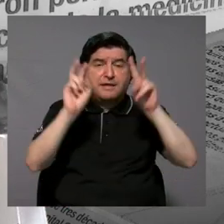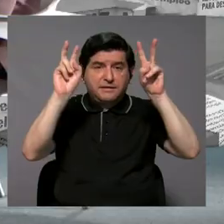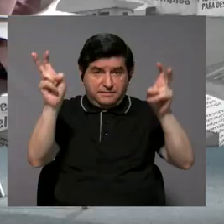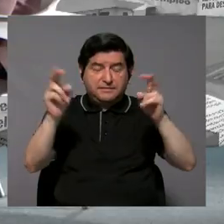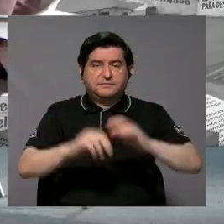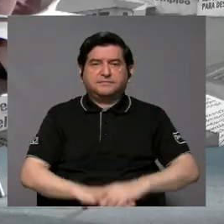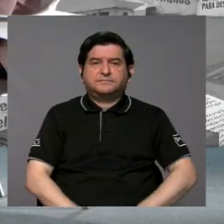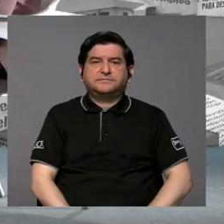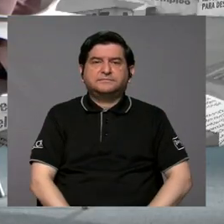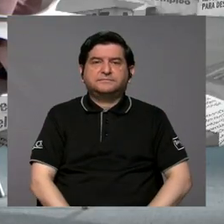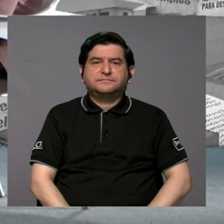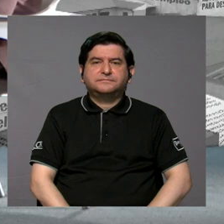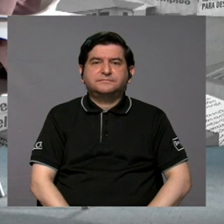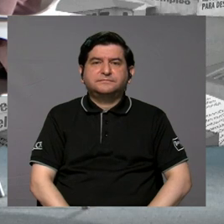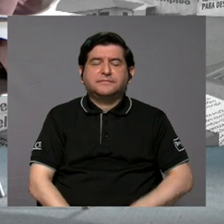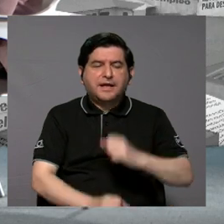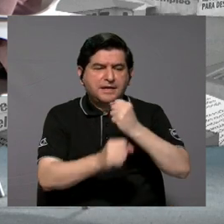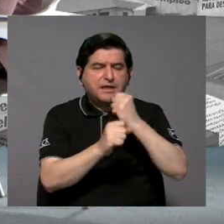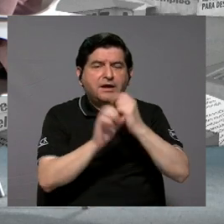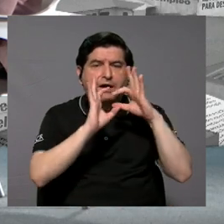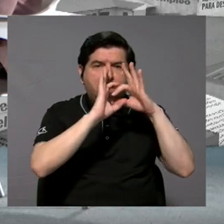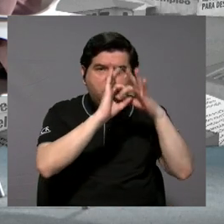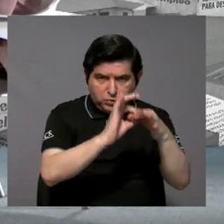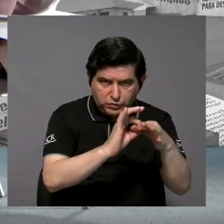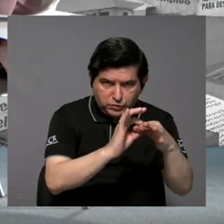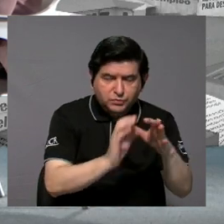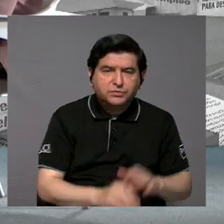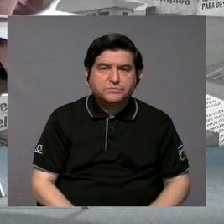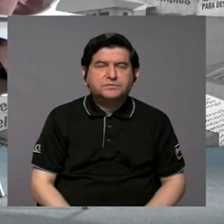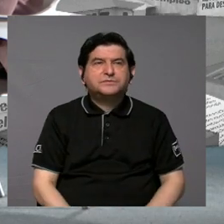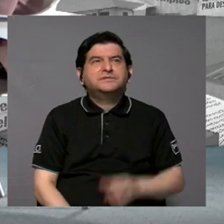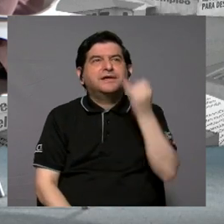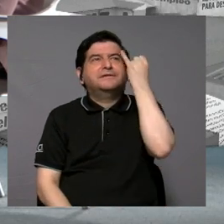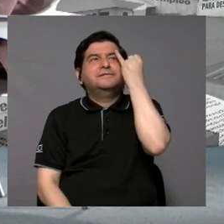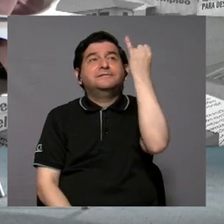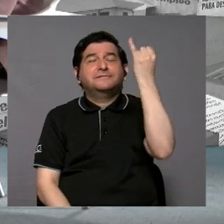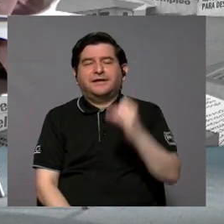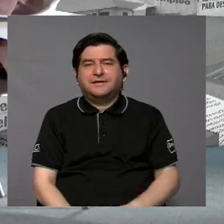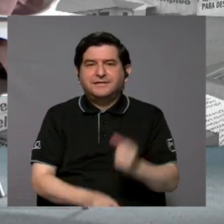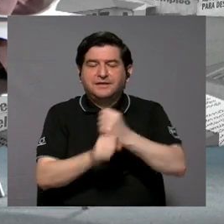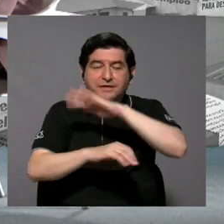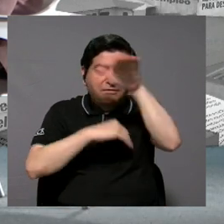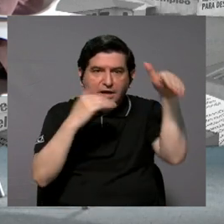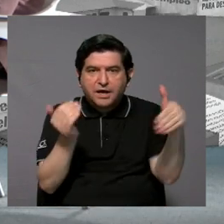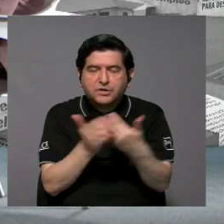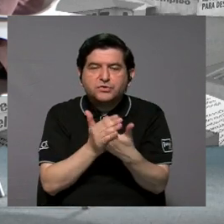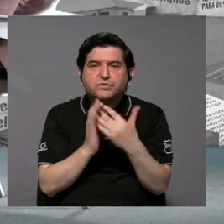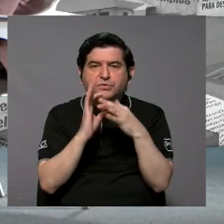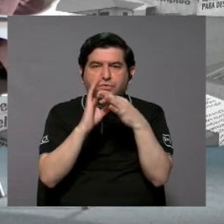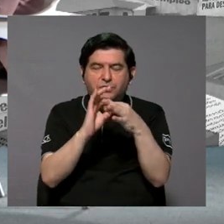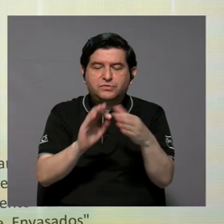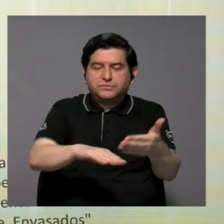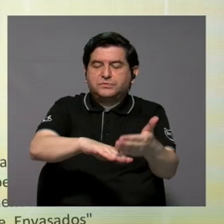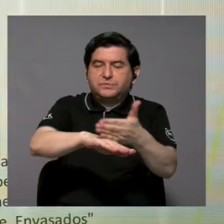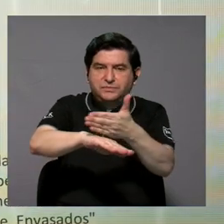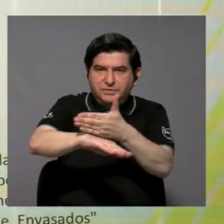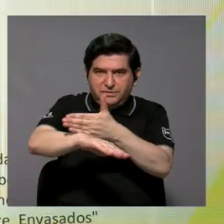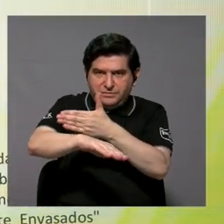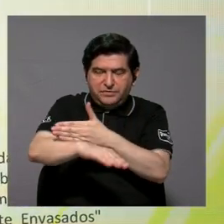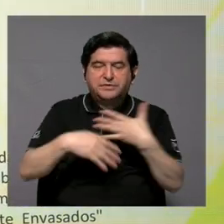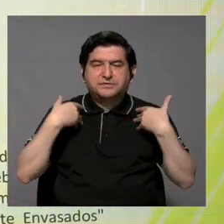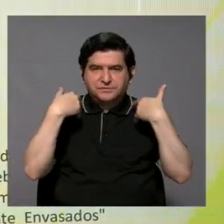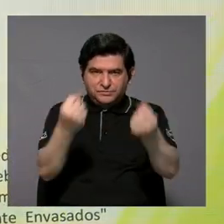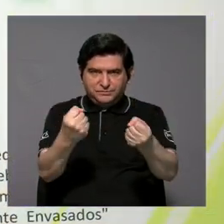tema, entonces queremos trabajar en conjunto. El espíritu es trabajar todos en función de mejorar lo